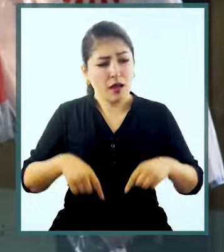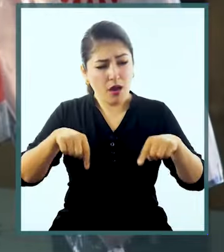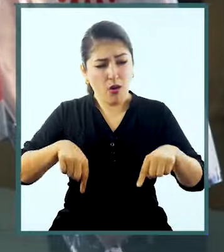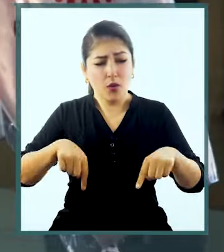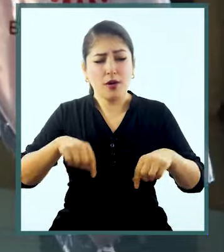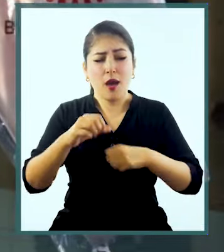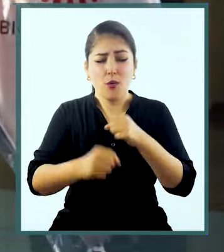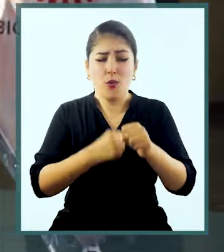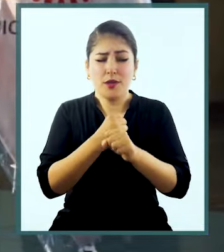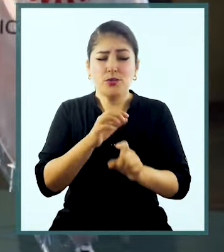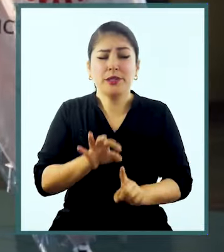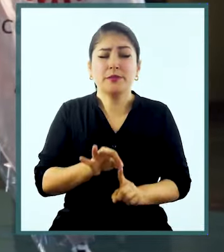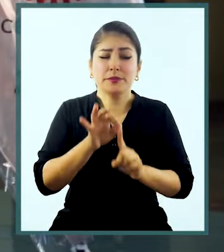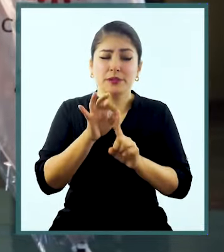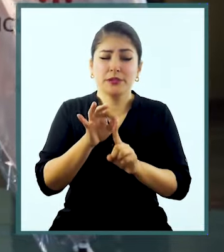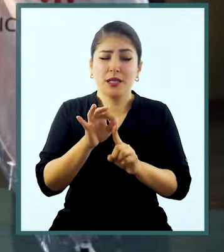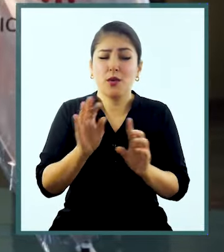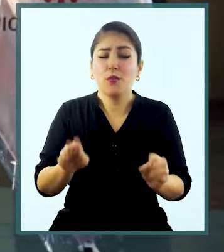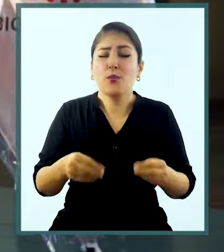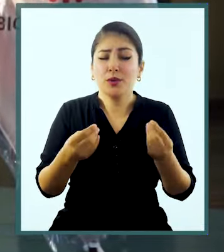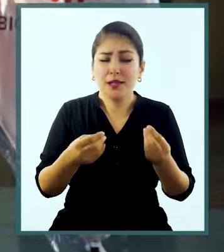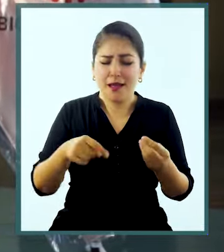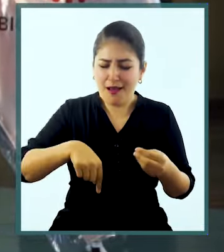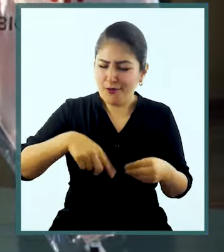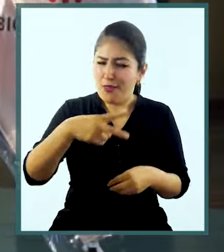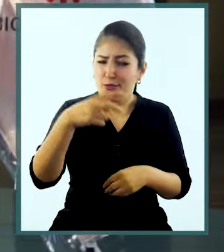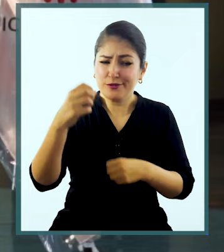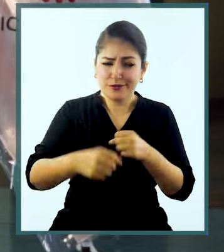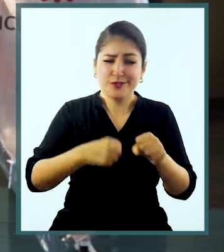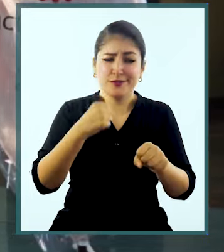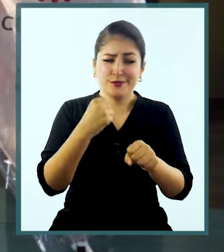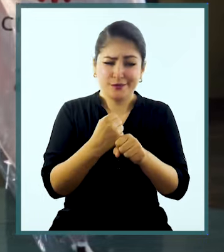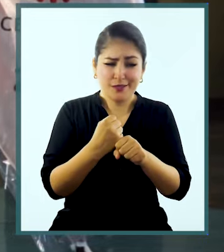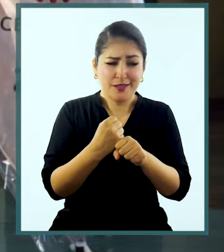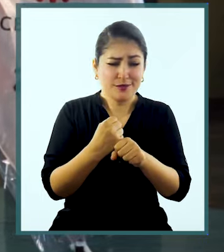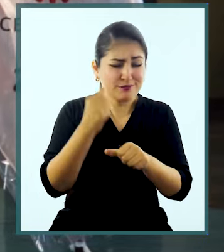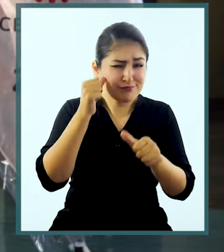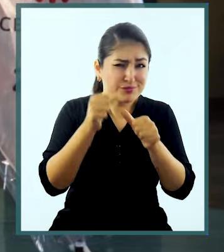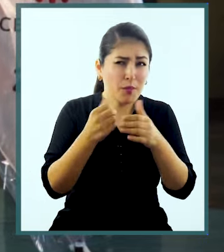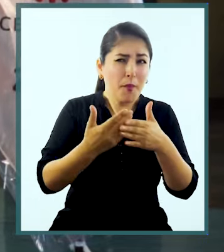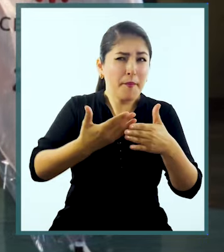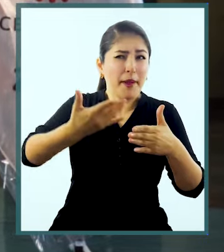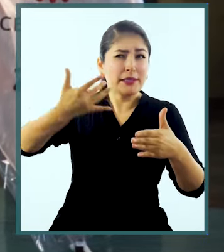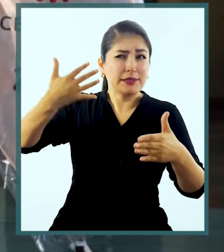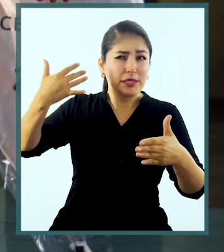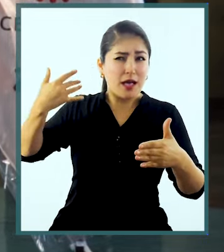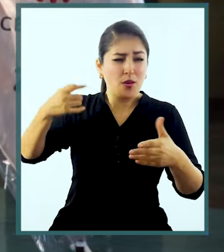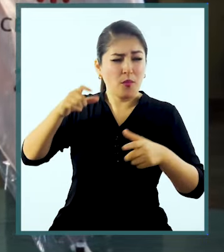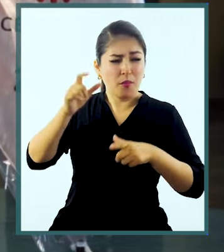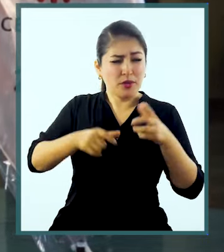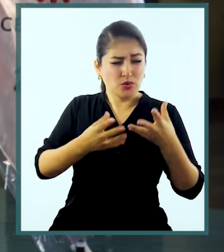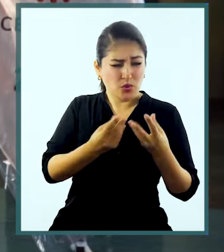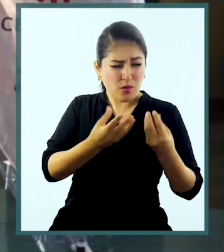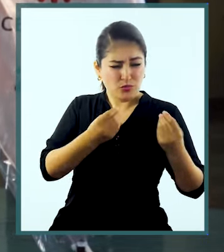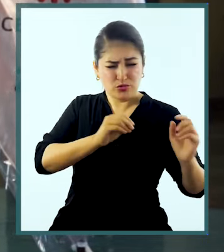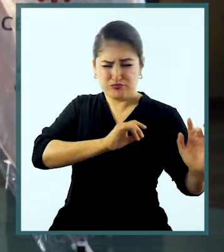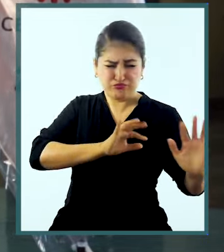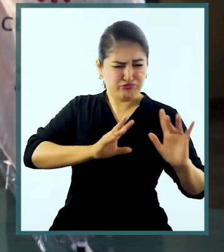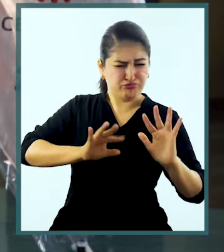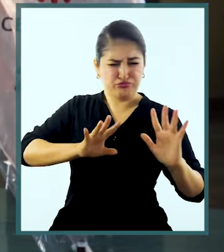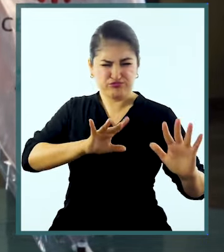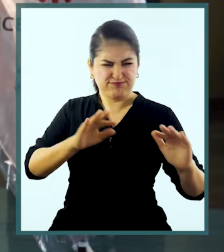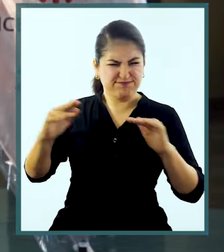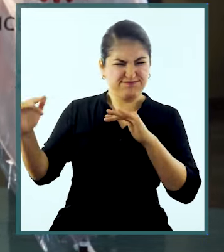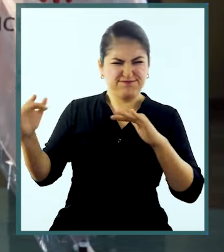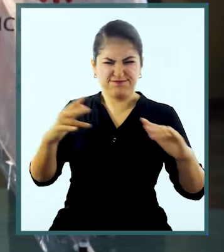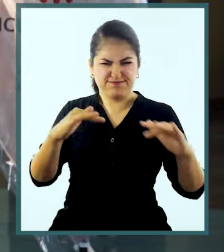Este año es especial para el país. Estamos en un año bicentenario porque hace exactamente 200 años los patriotas se unieron para